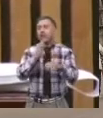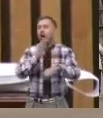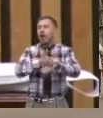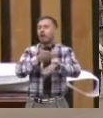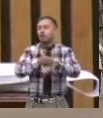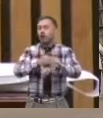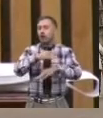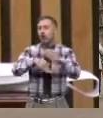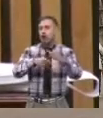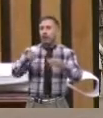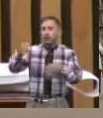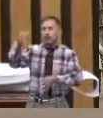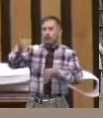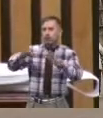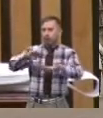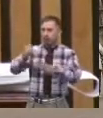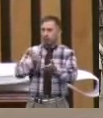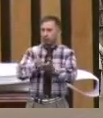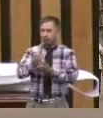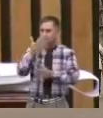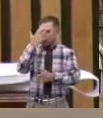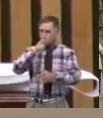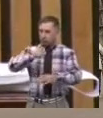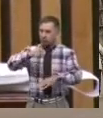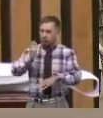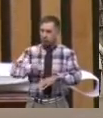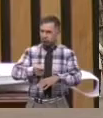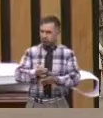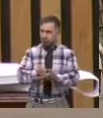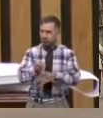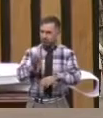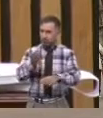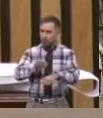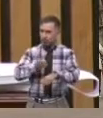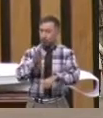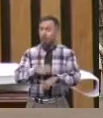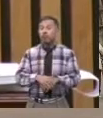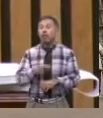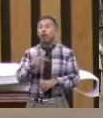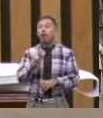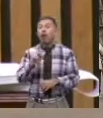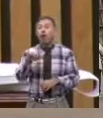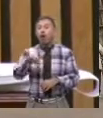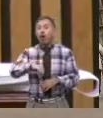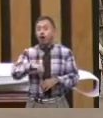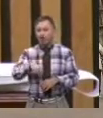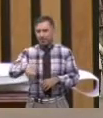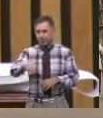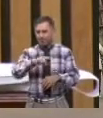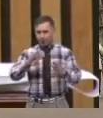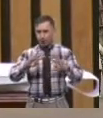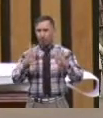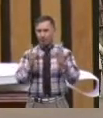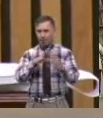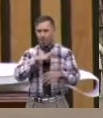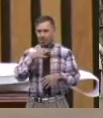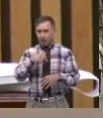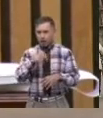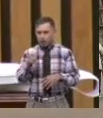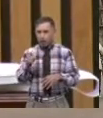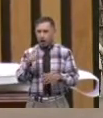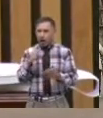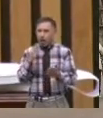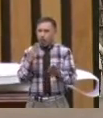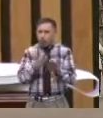en tribunales. Pero hoy, en esta sesión del Consejo General, se dará cuenta una infracción grave